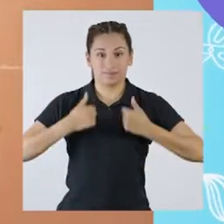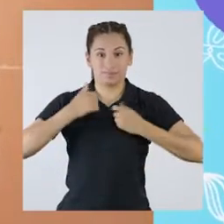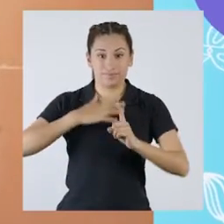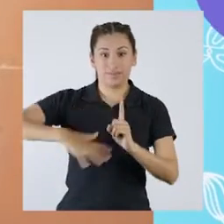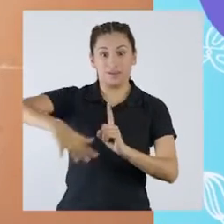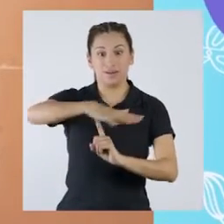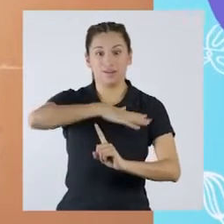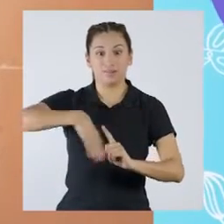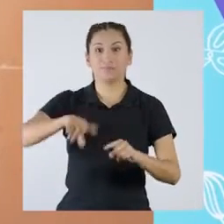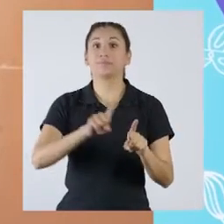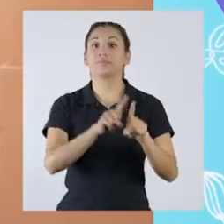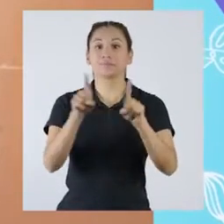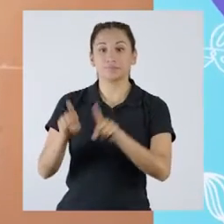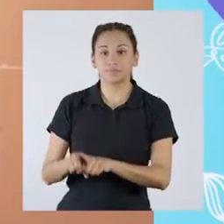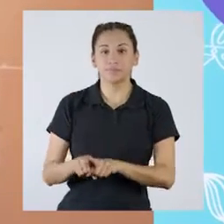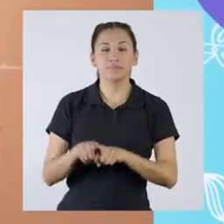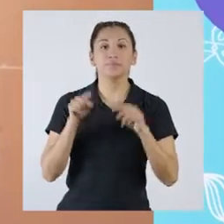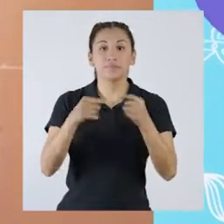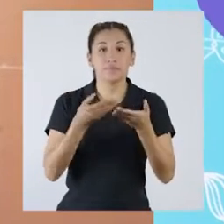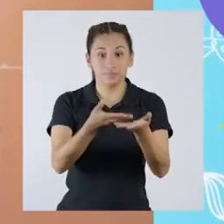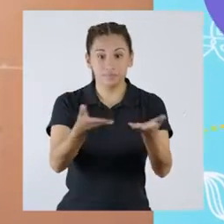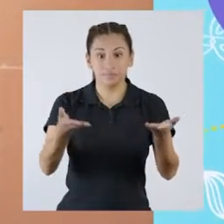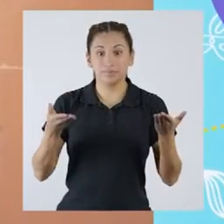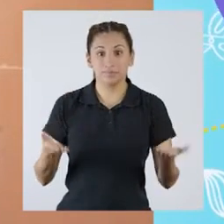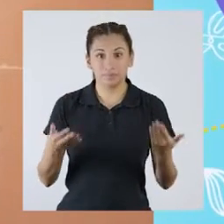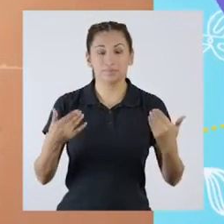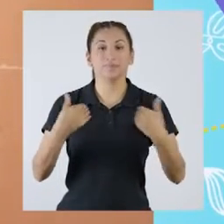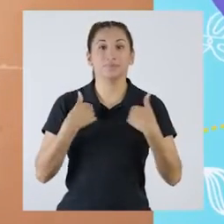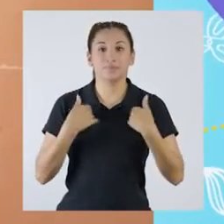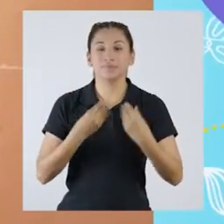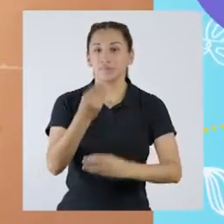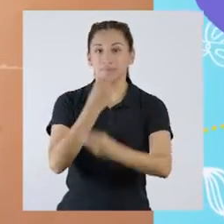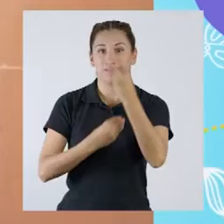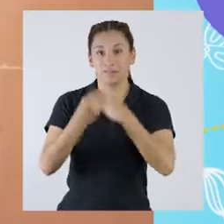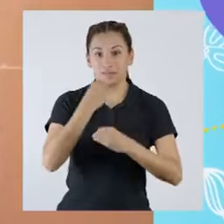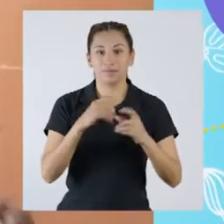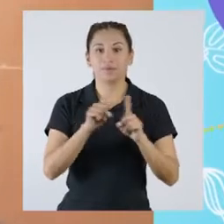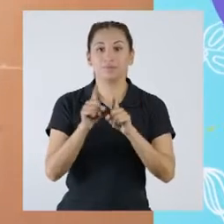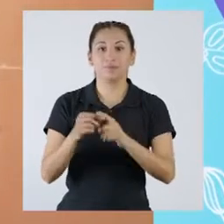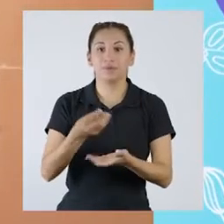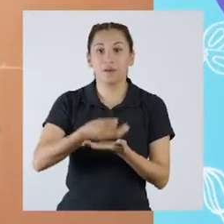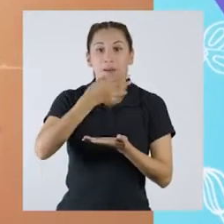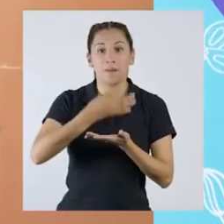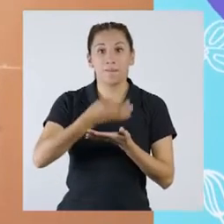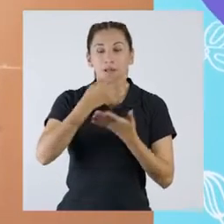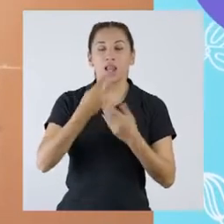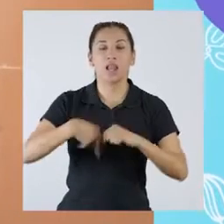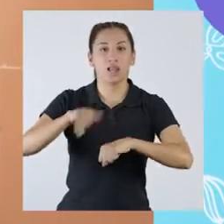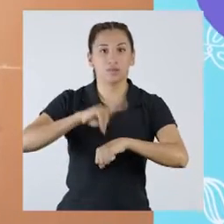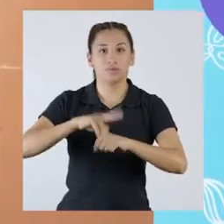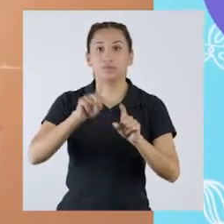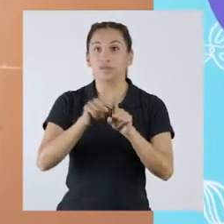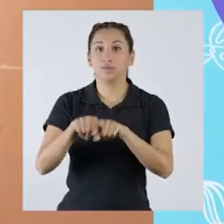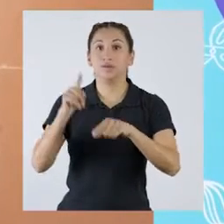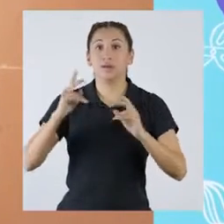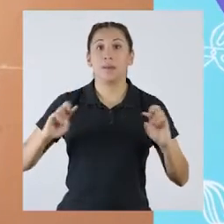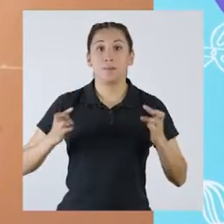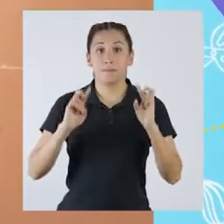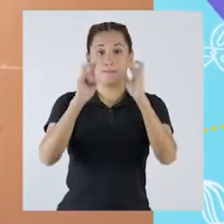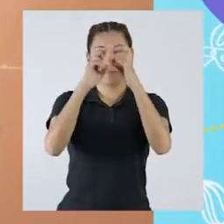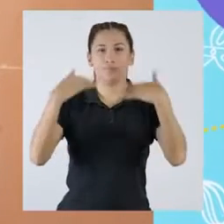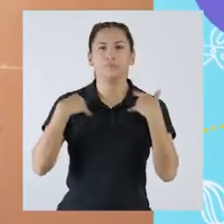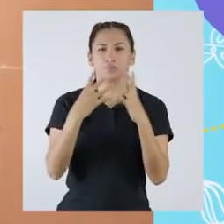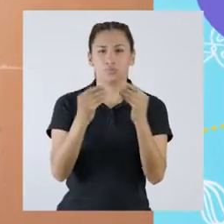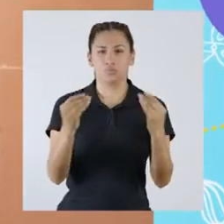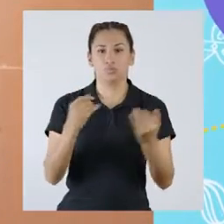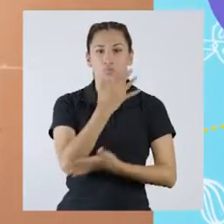biodiversidad. Asimismo también de ser fuentes productoras de alimentos y medicinas naturales. En mi región de Pasco existe una gran